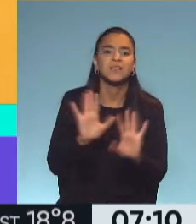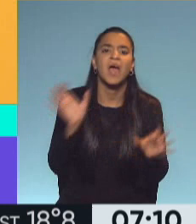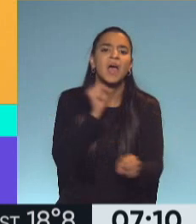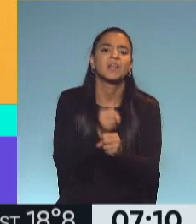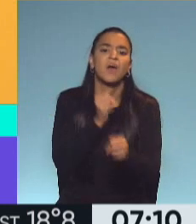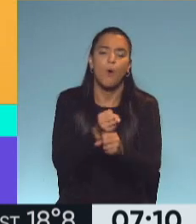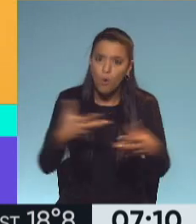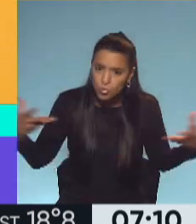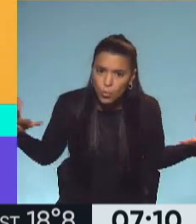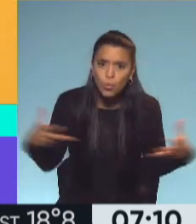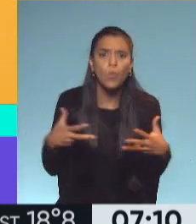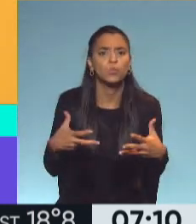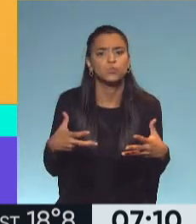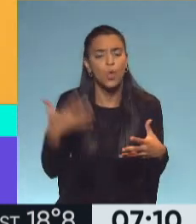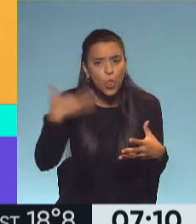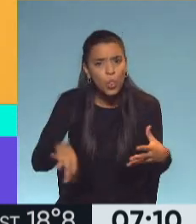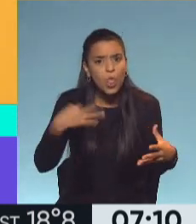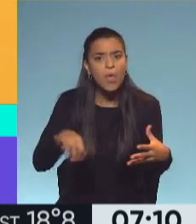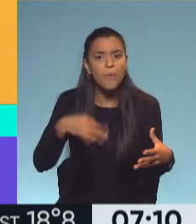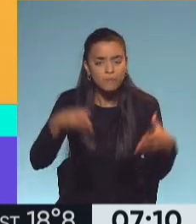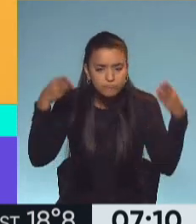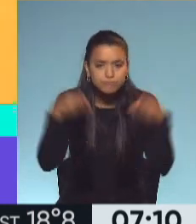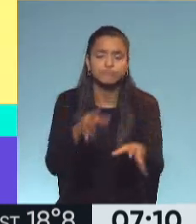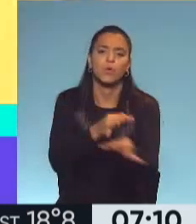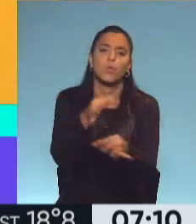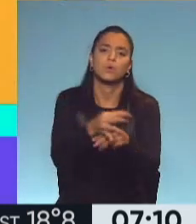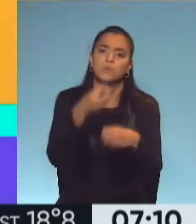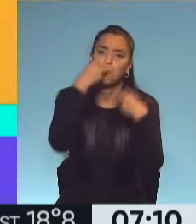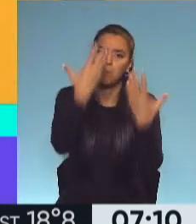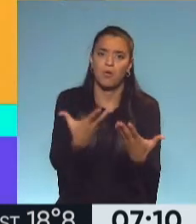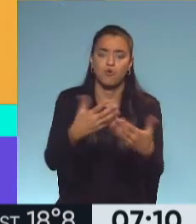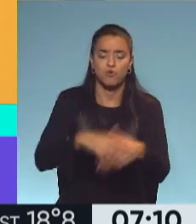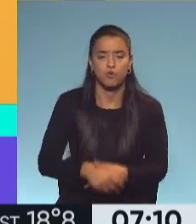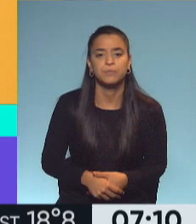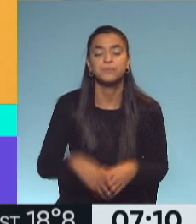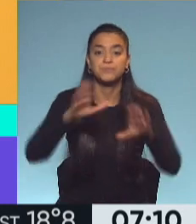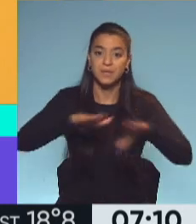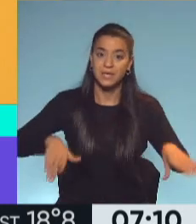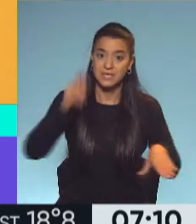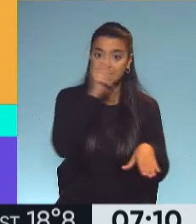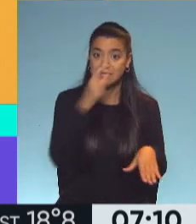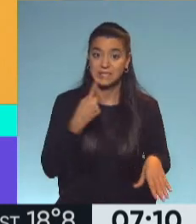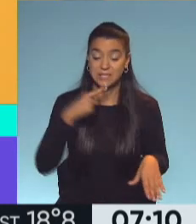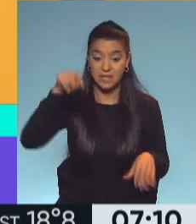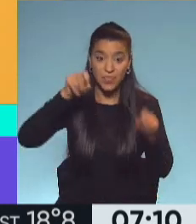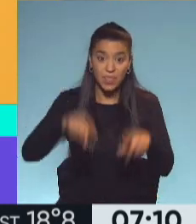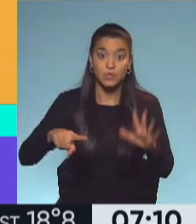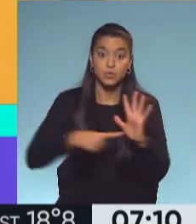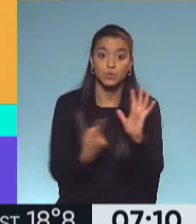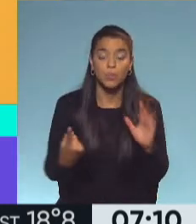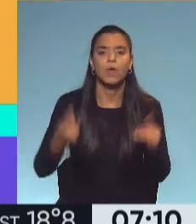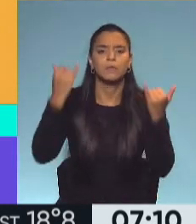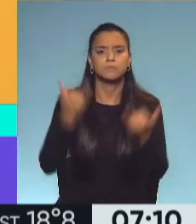trabajando todos juntos en pos de una educación mejor por su futuro. Los chicos y las chicas en la Ciudad de Buenos Aires van a